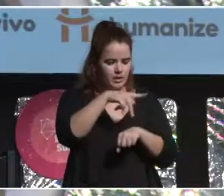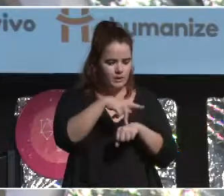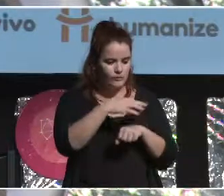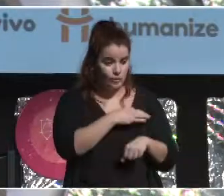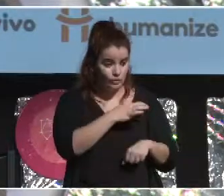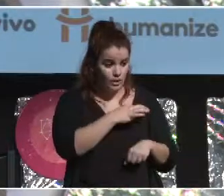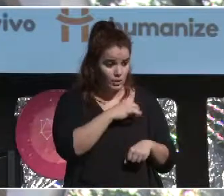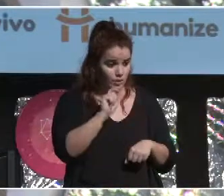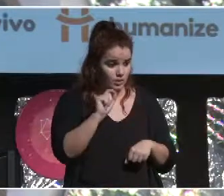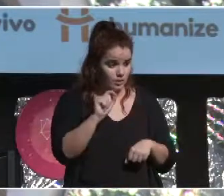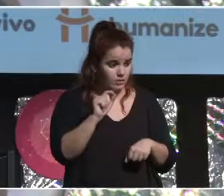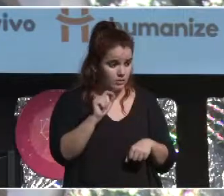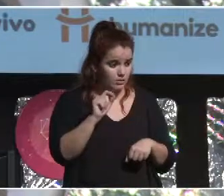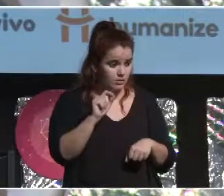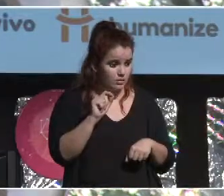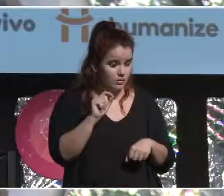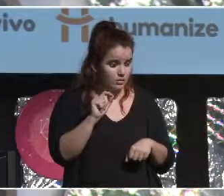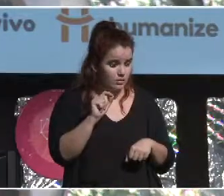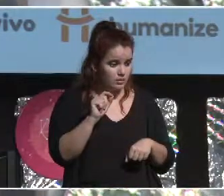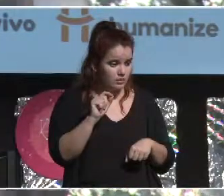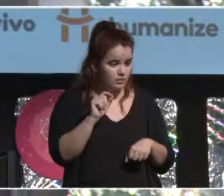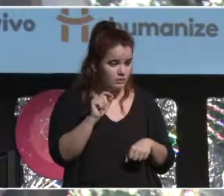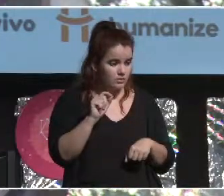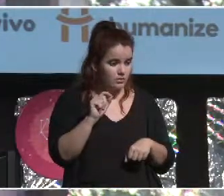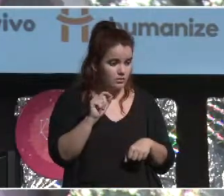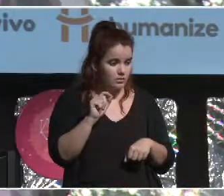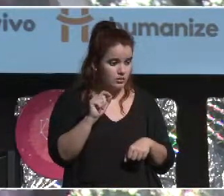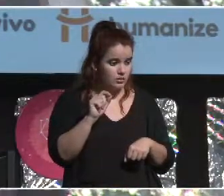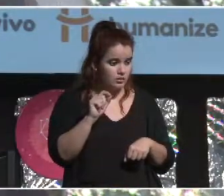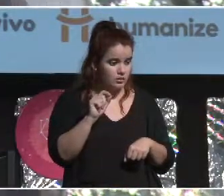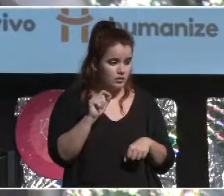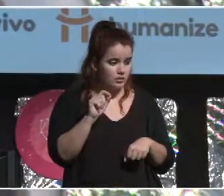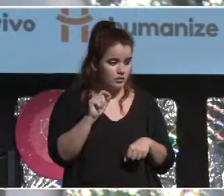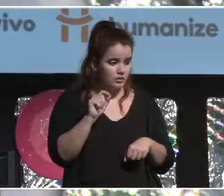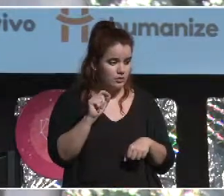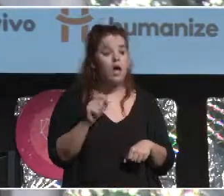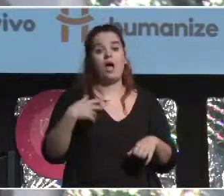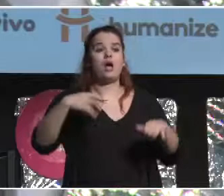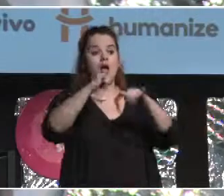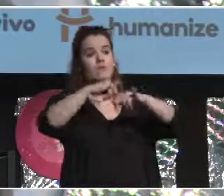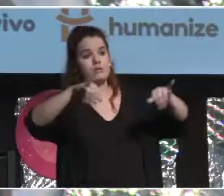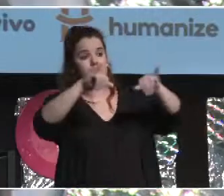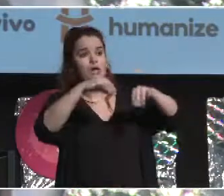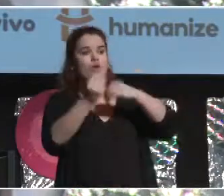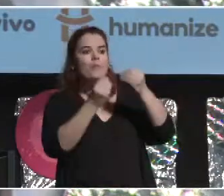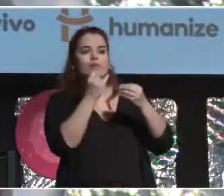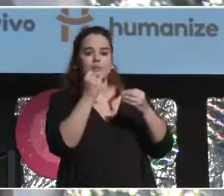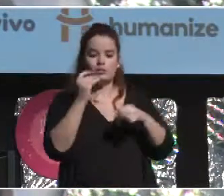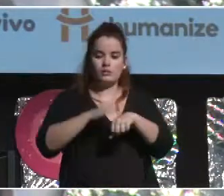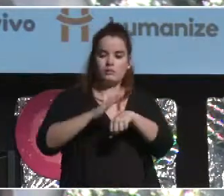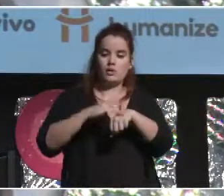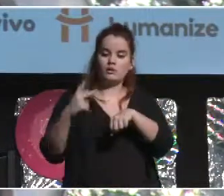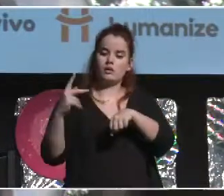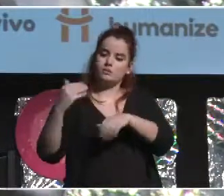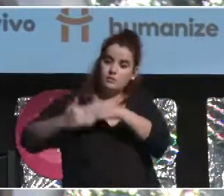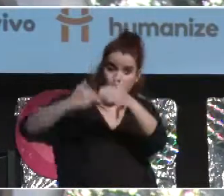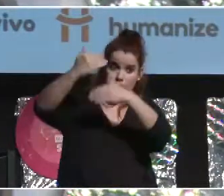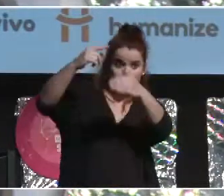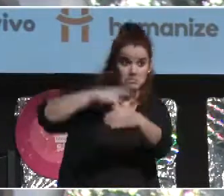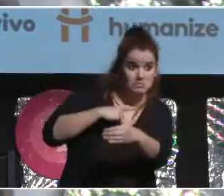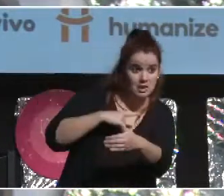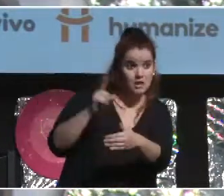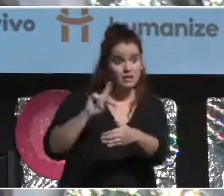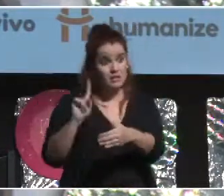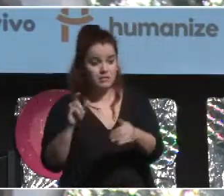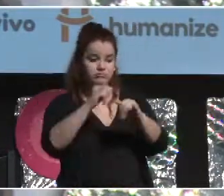postulan para que puedan presentar un informe de cómo está avanzando su implementación sobre los ODS. Varios